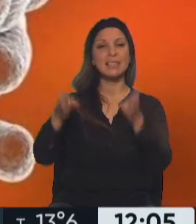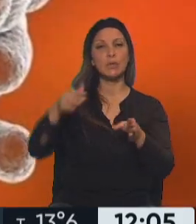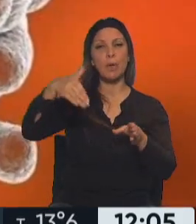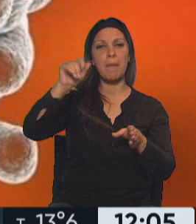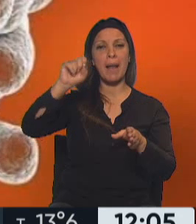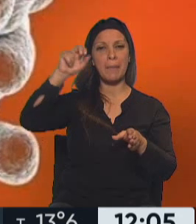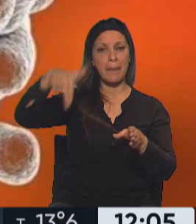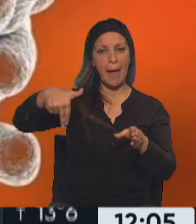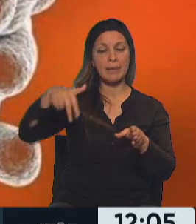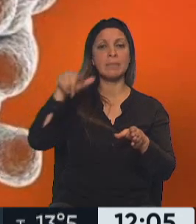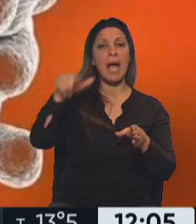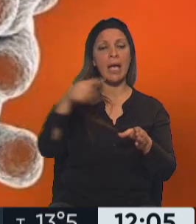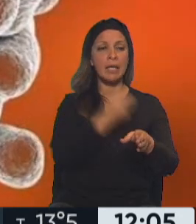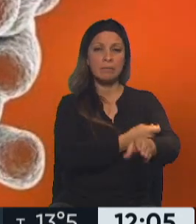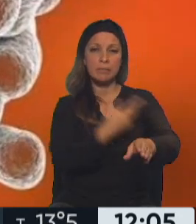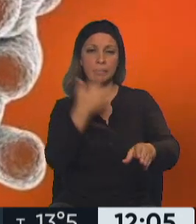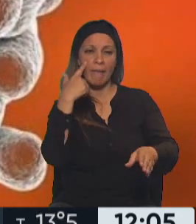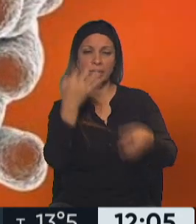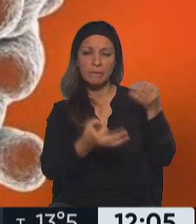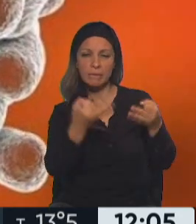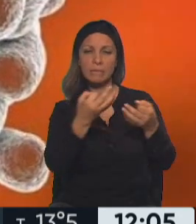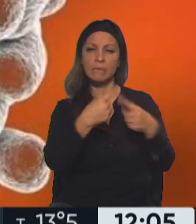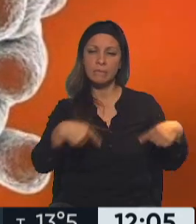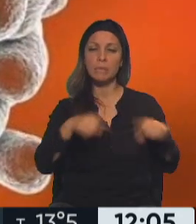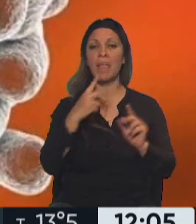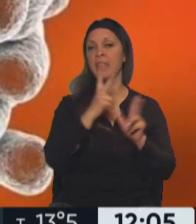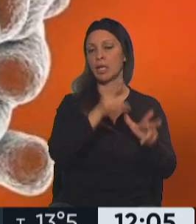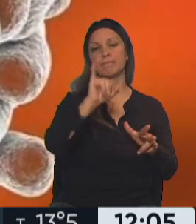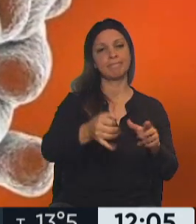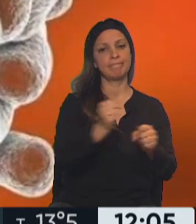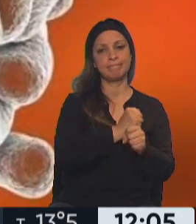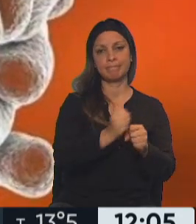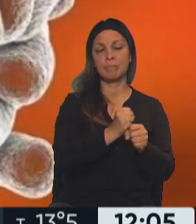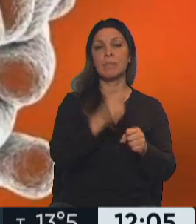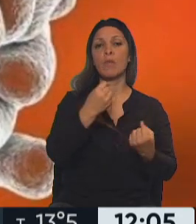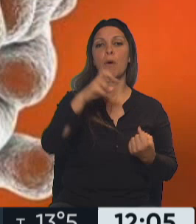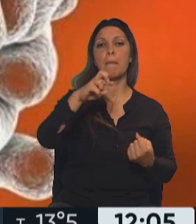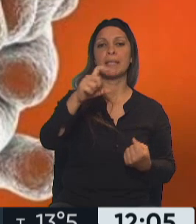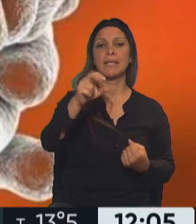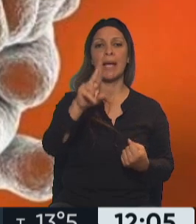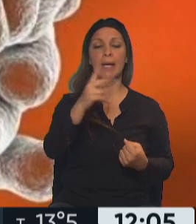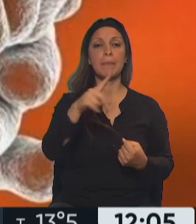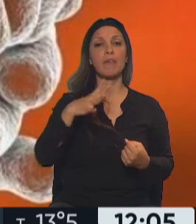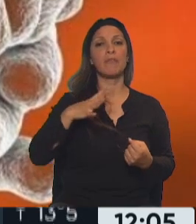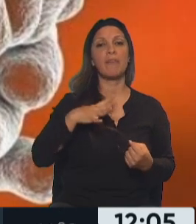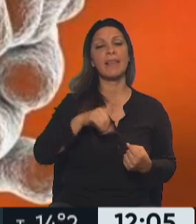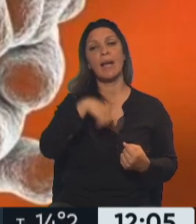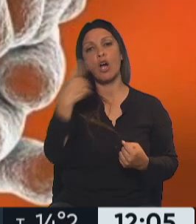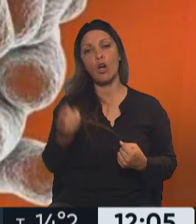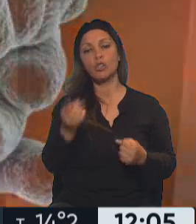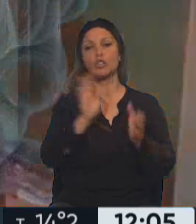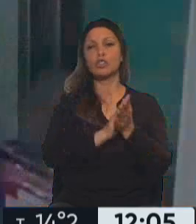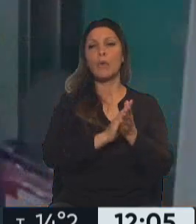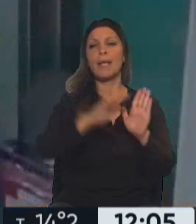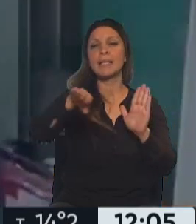se realizó la toma de muestras para diagnóstico etiológico, explicaron que el caso está confirmado por PCR, pero que falta el resultado de secuenciación